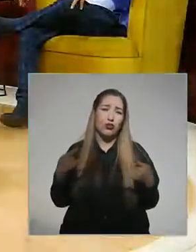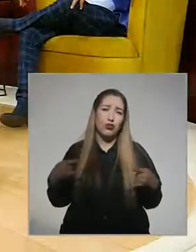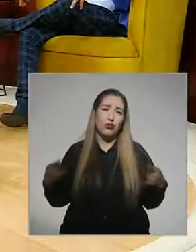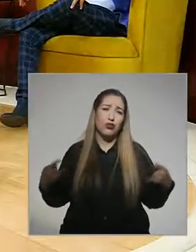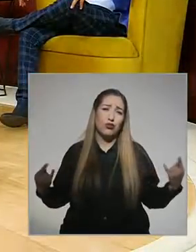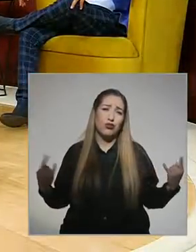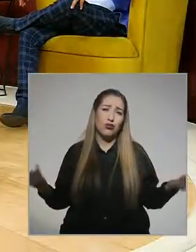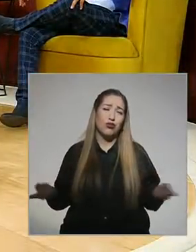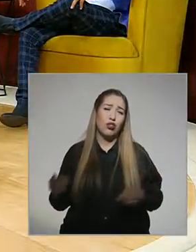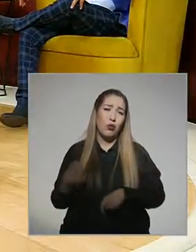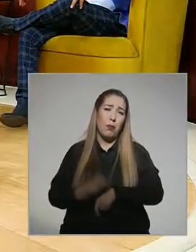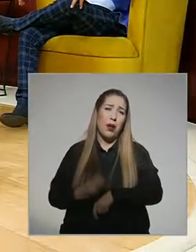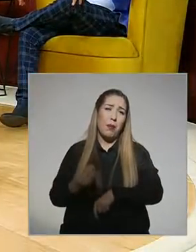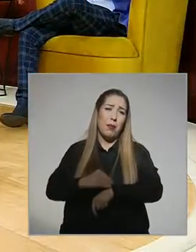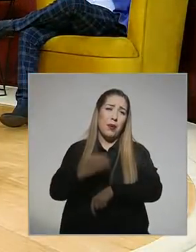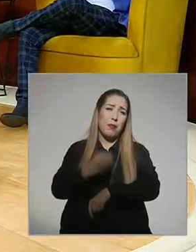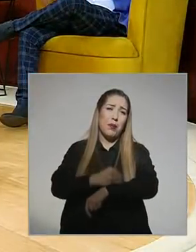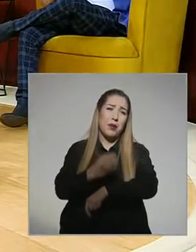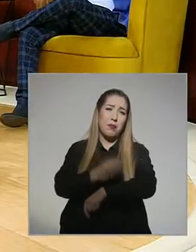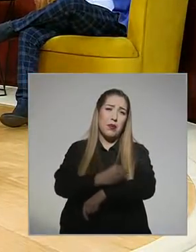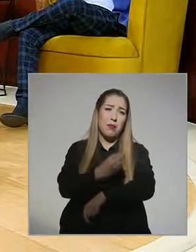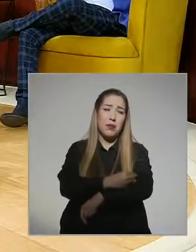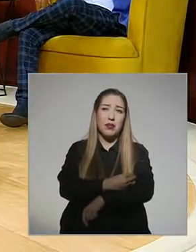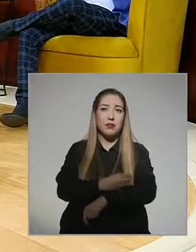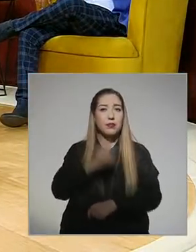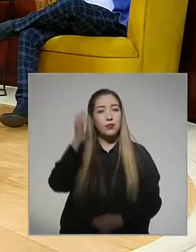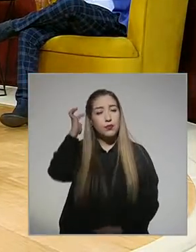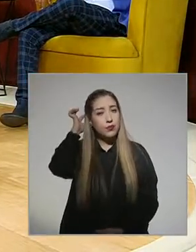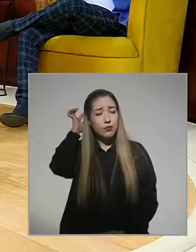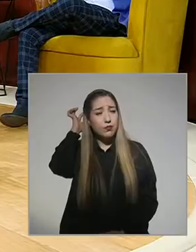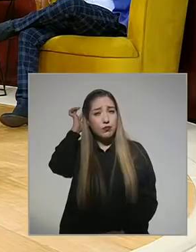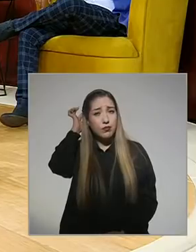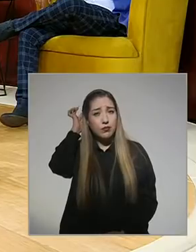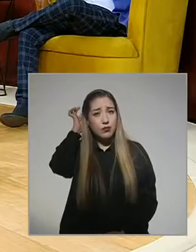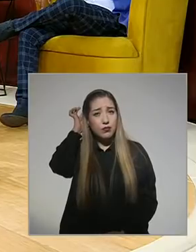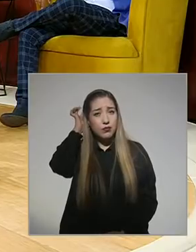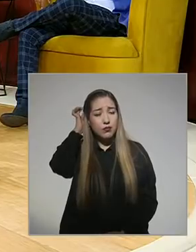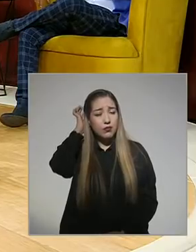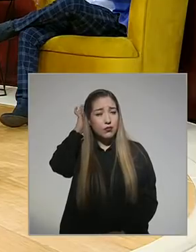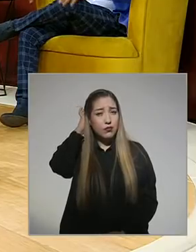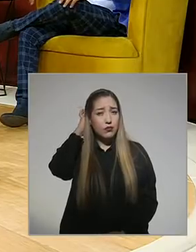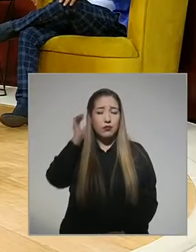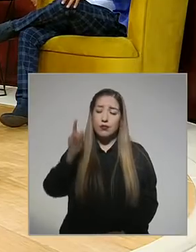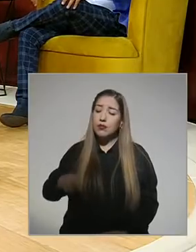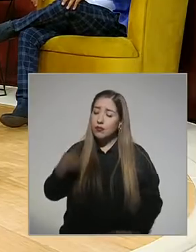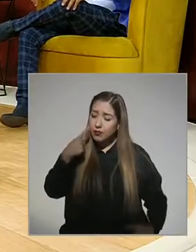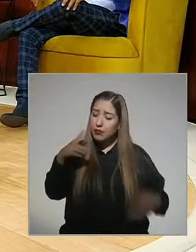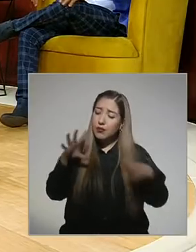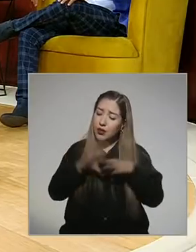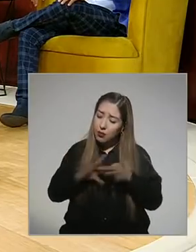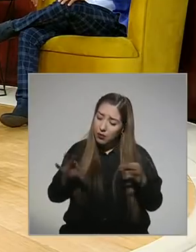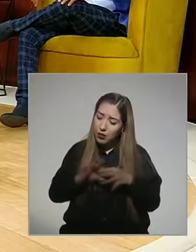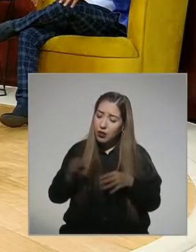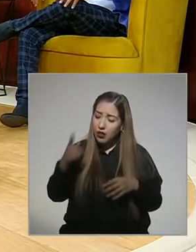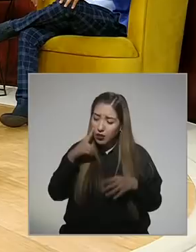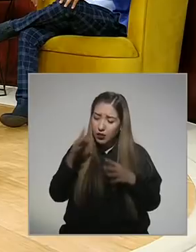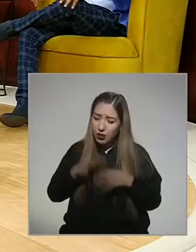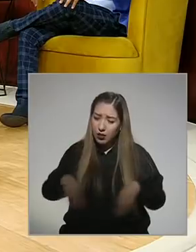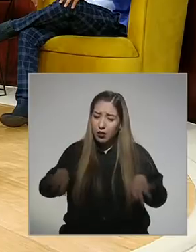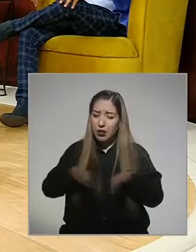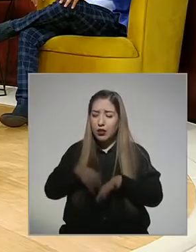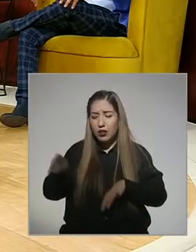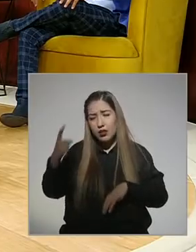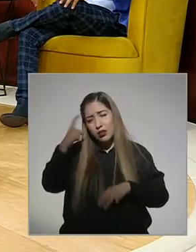Marineros. Con respecto a la importancia y el dispositivo. Y tu cerebro.